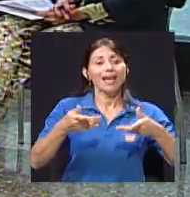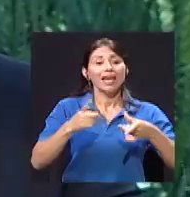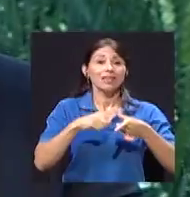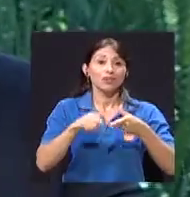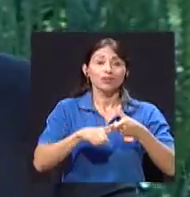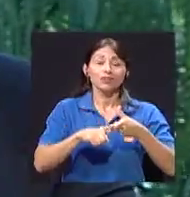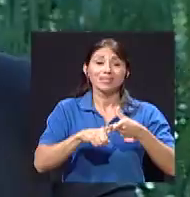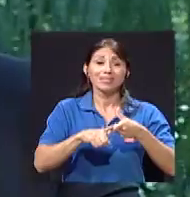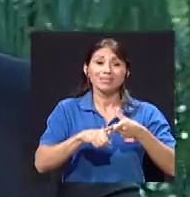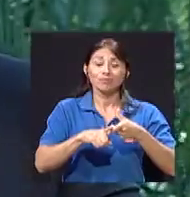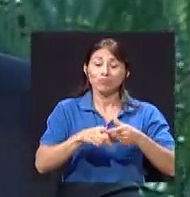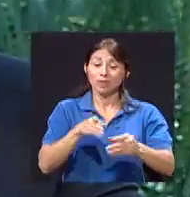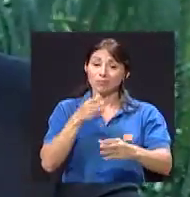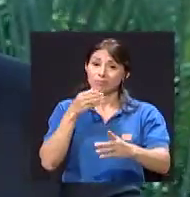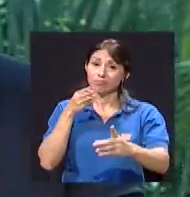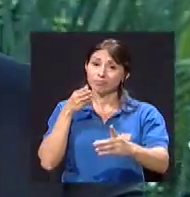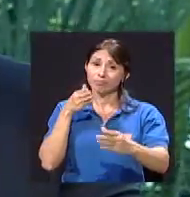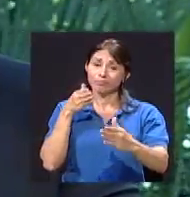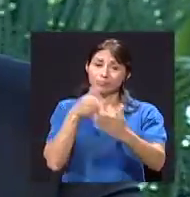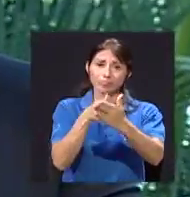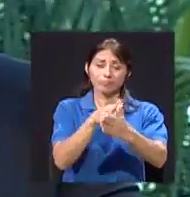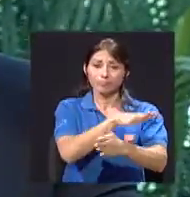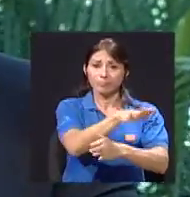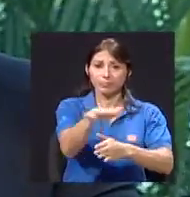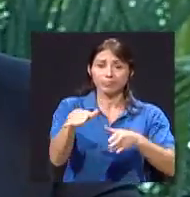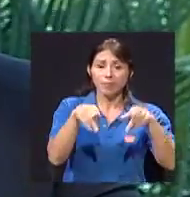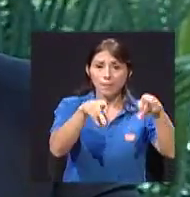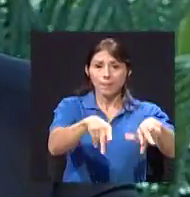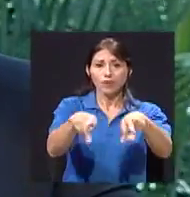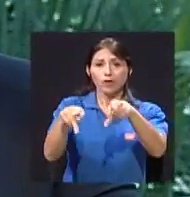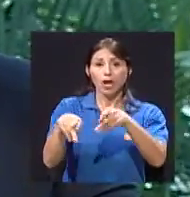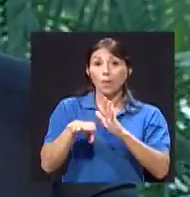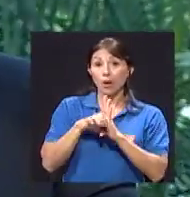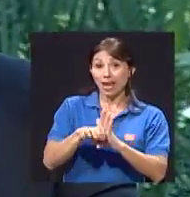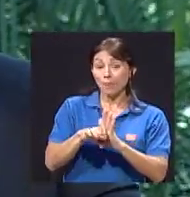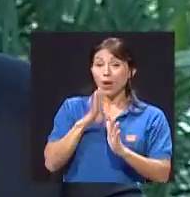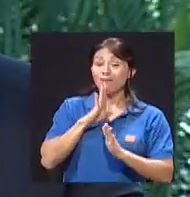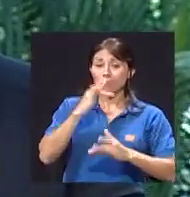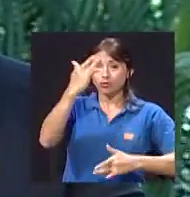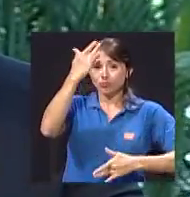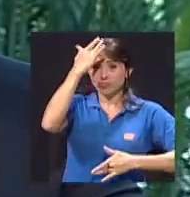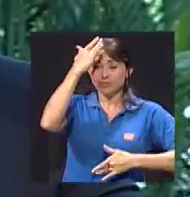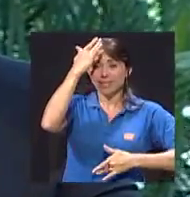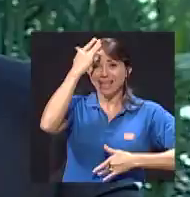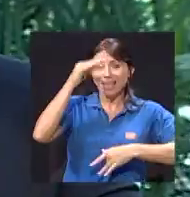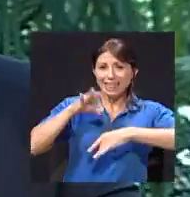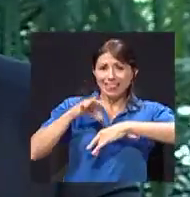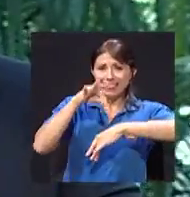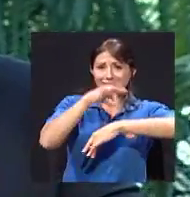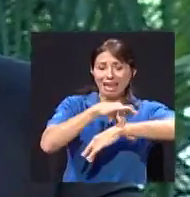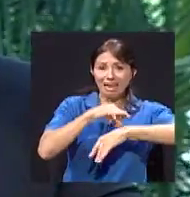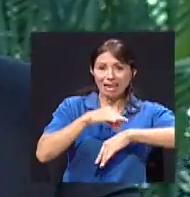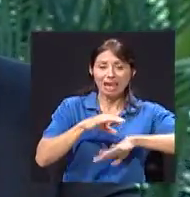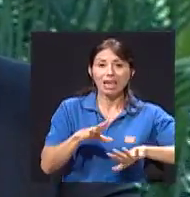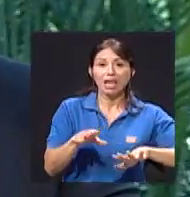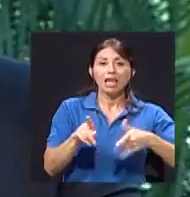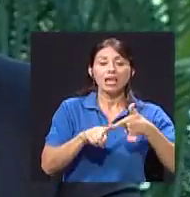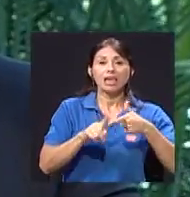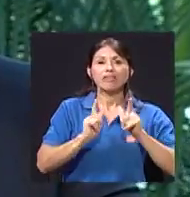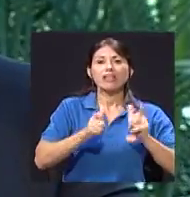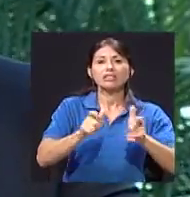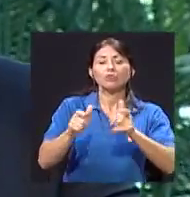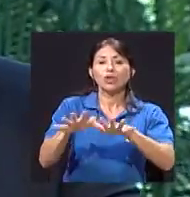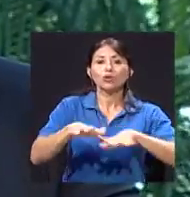directa. Por ejemplo, hablamos de dengue y hablamos de residuos sólidos. La ley reciente, la reforma que se